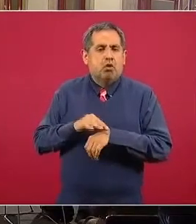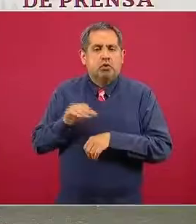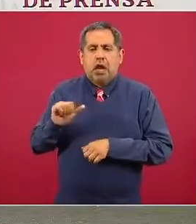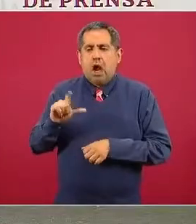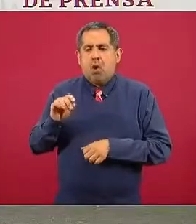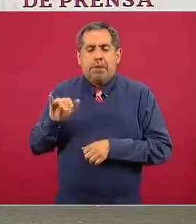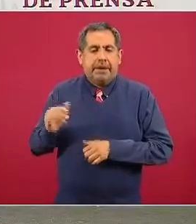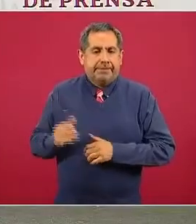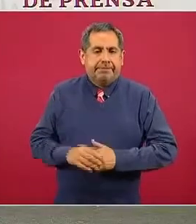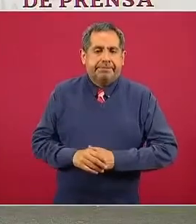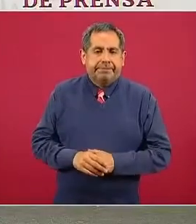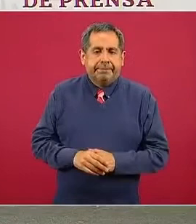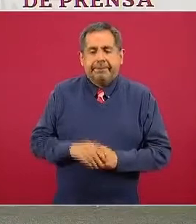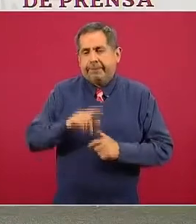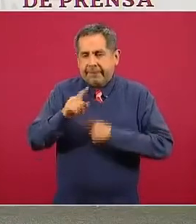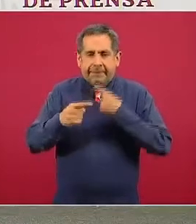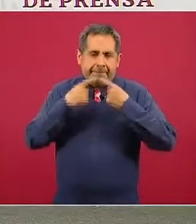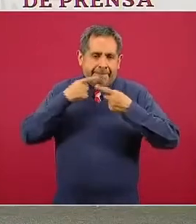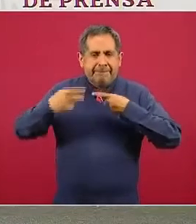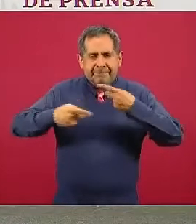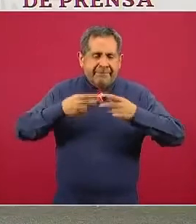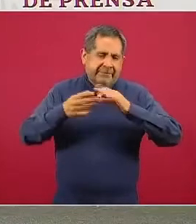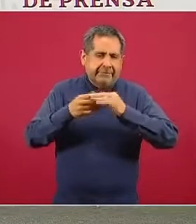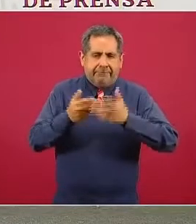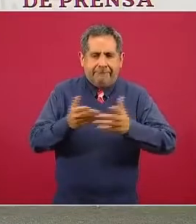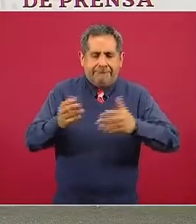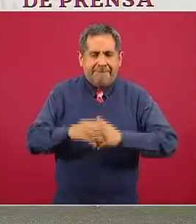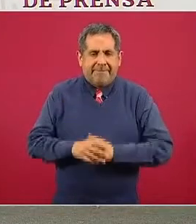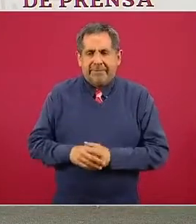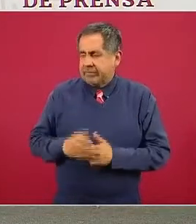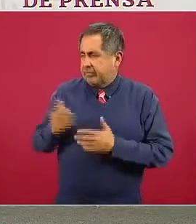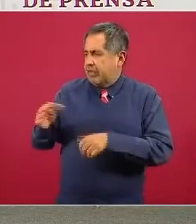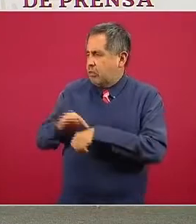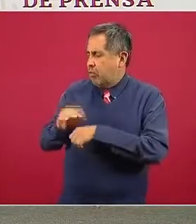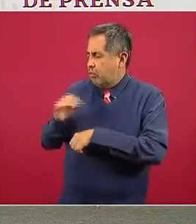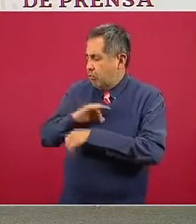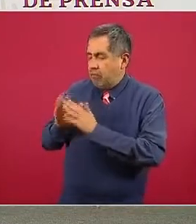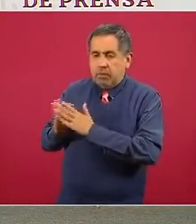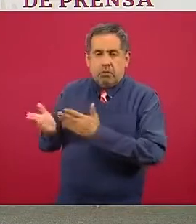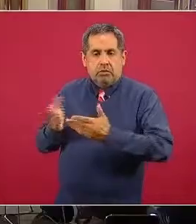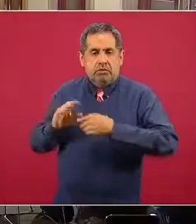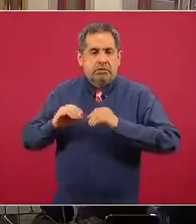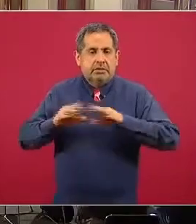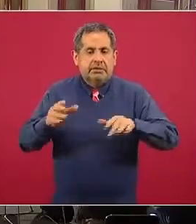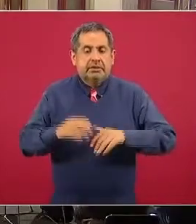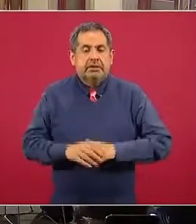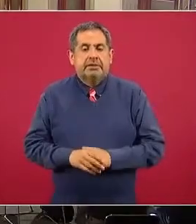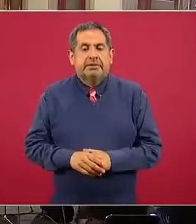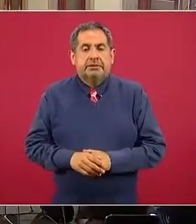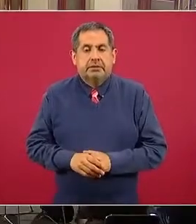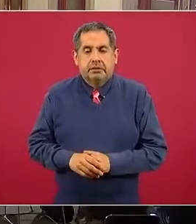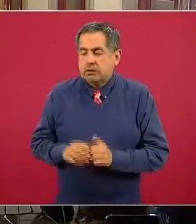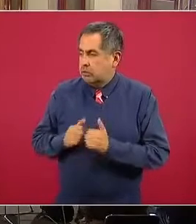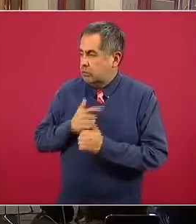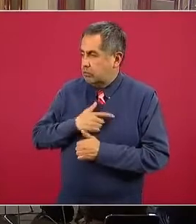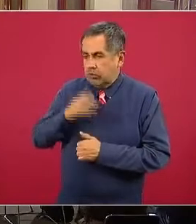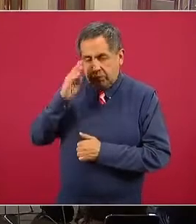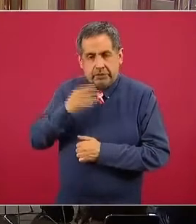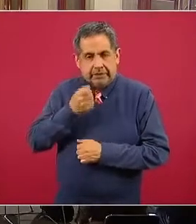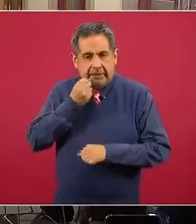Alomía. Y luego abrimos a preguntas y comentarios. Doctor, le pido si es tan amable de presentar. Con mucho gusto, señor